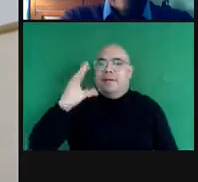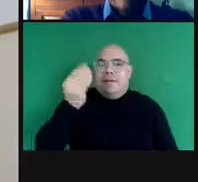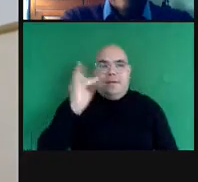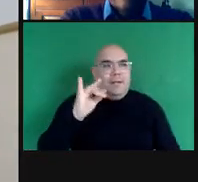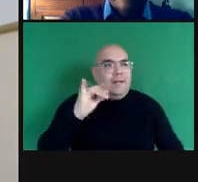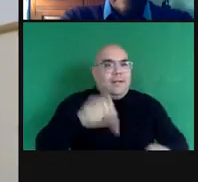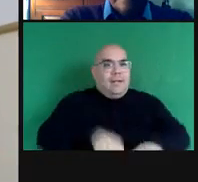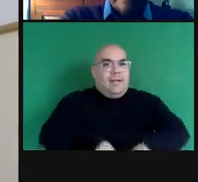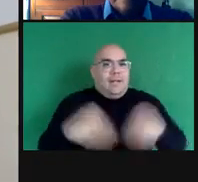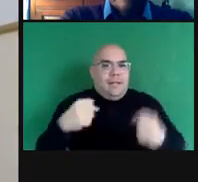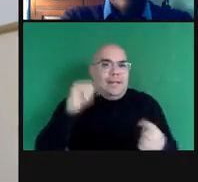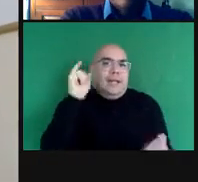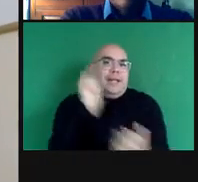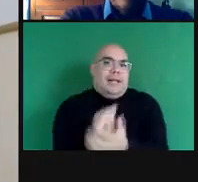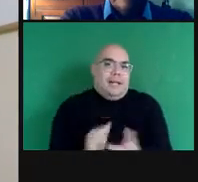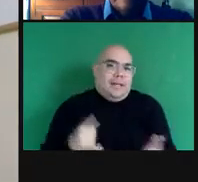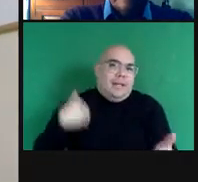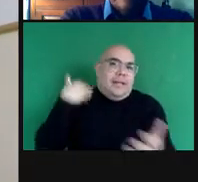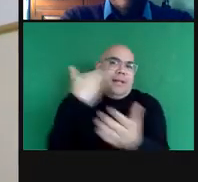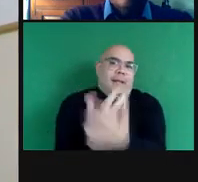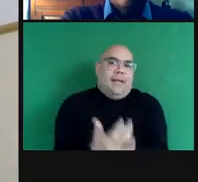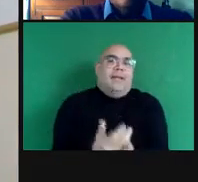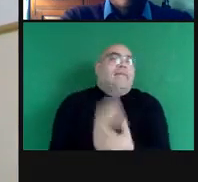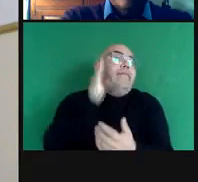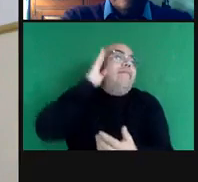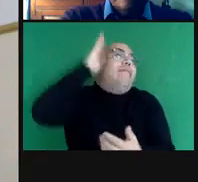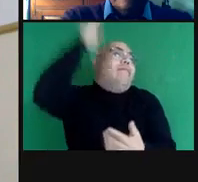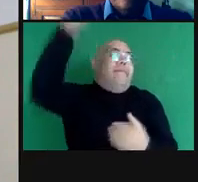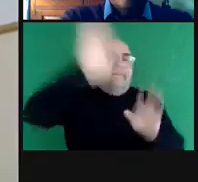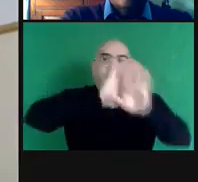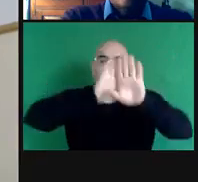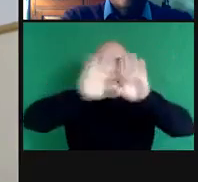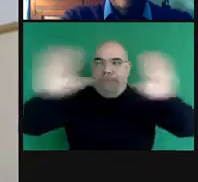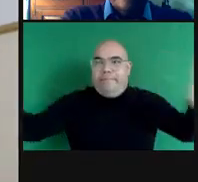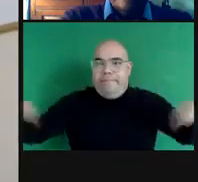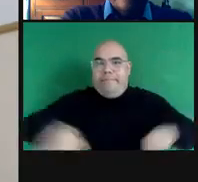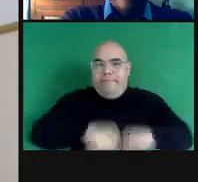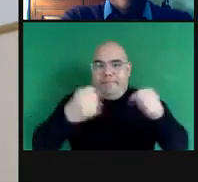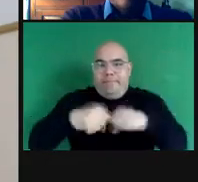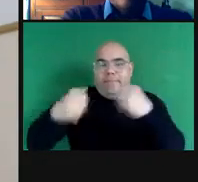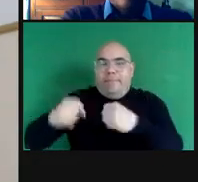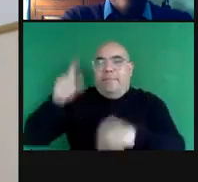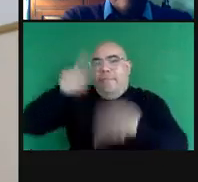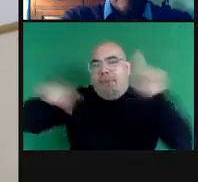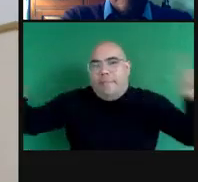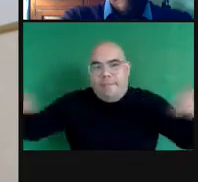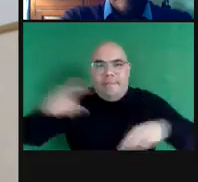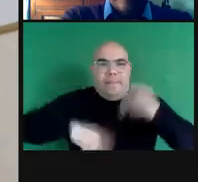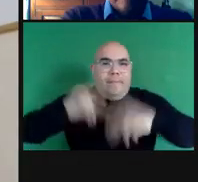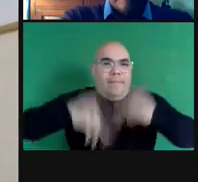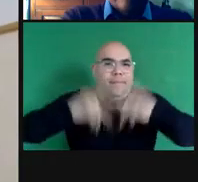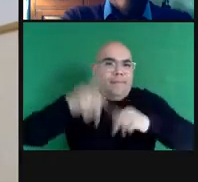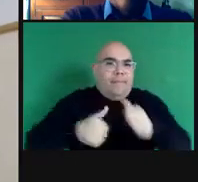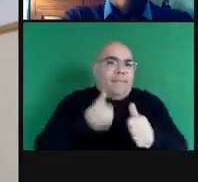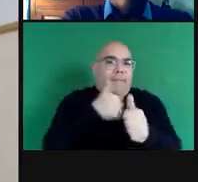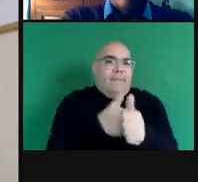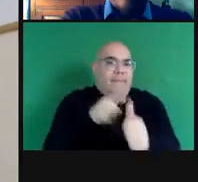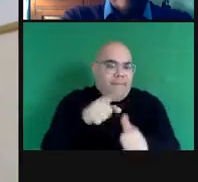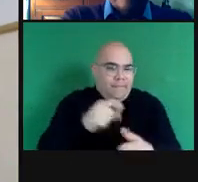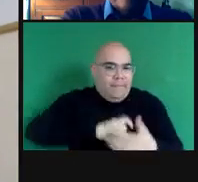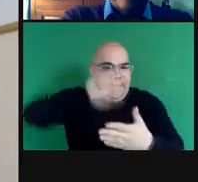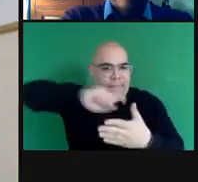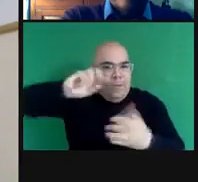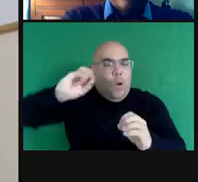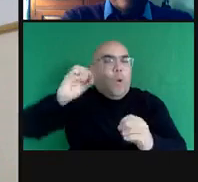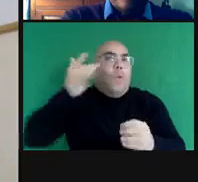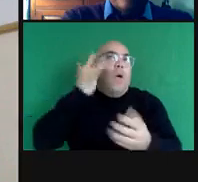punto pues ya no existan pues muros, como está sucediendo con algunas edificaciones, tanto en la intervención de graffiti como en la limpieza,